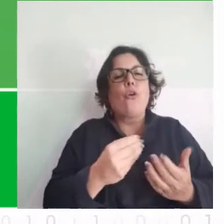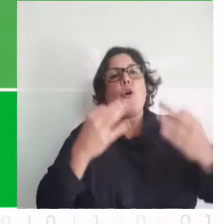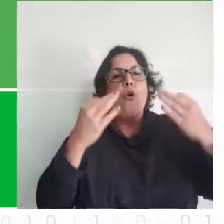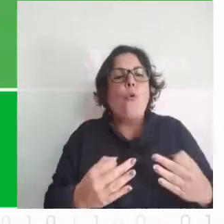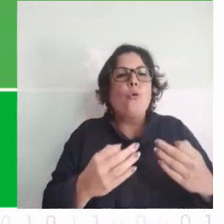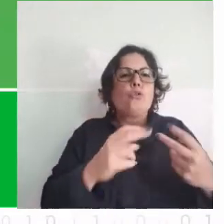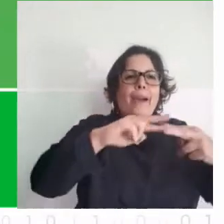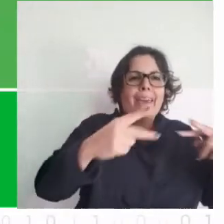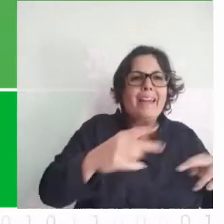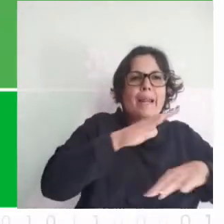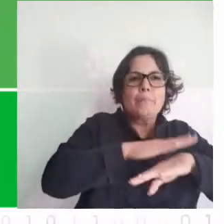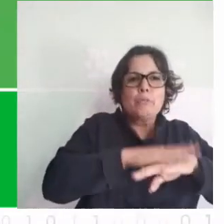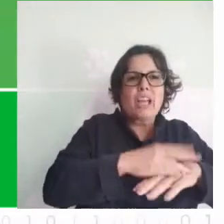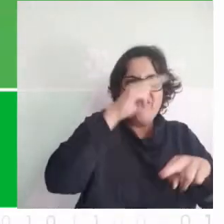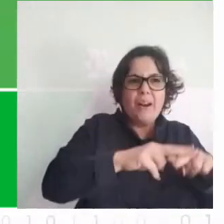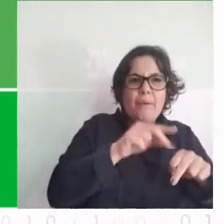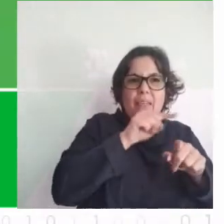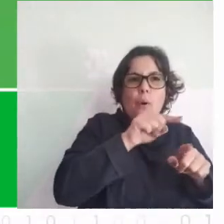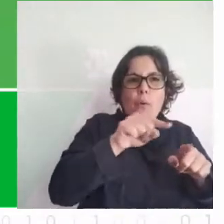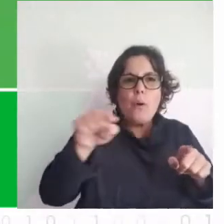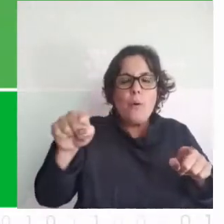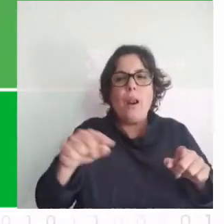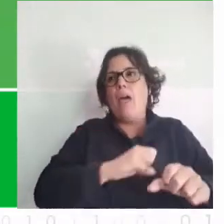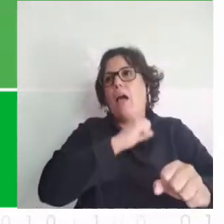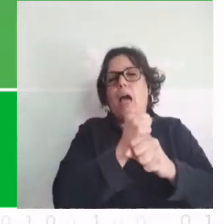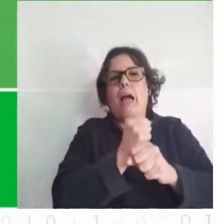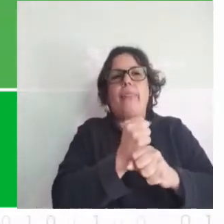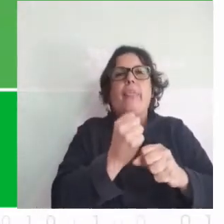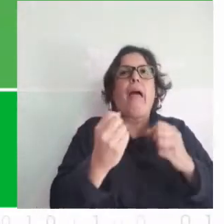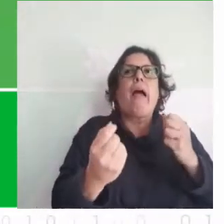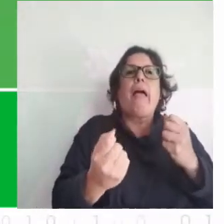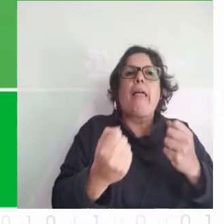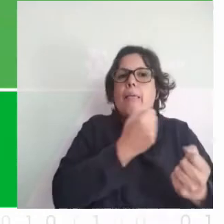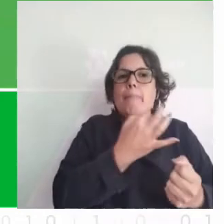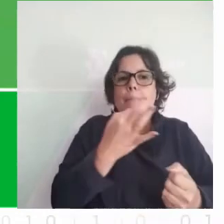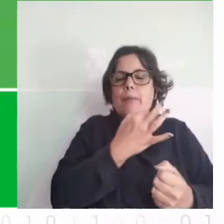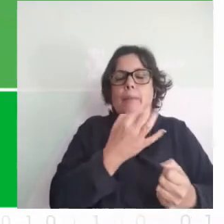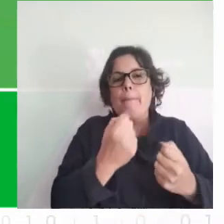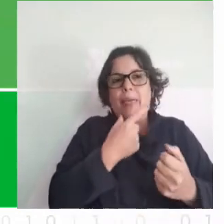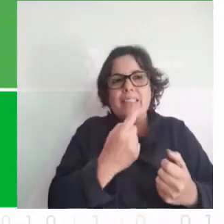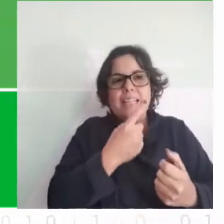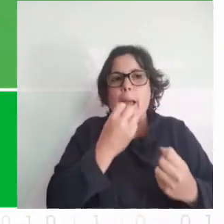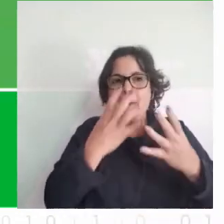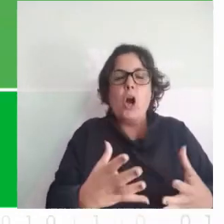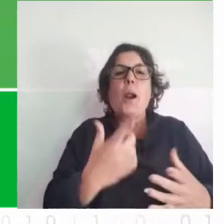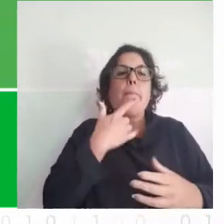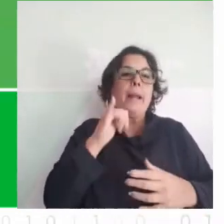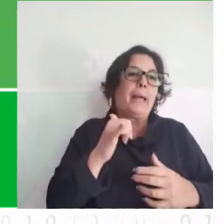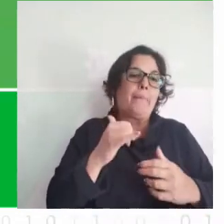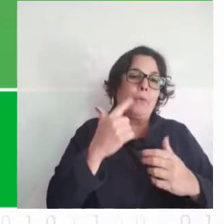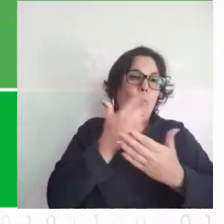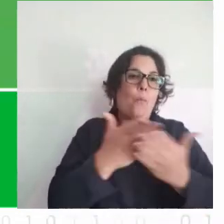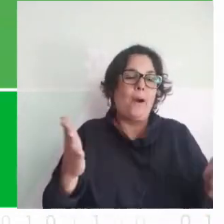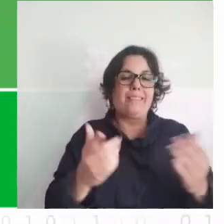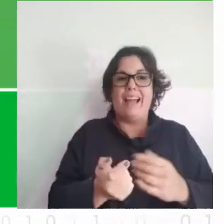son responsables de qué enfermedades a qué drogas me van a servir mejor, como era muy, muy bueno el ejemplo que nos mostró